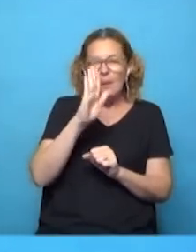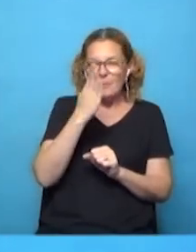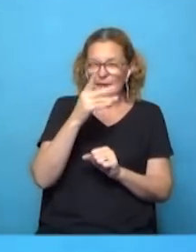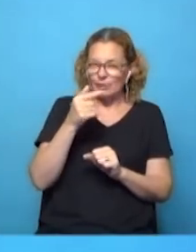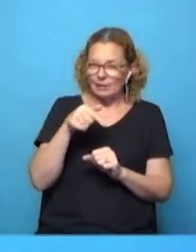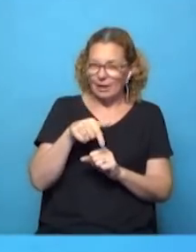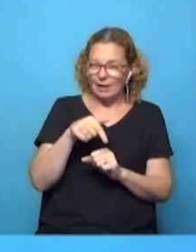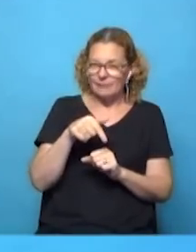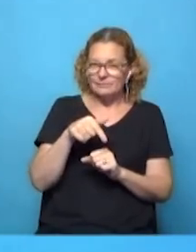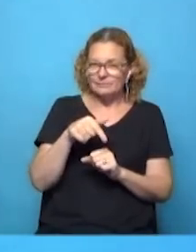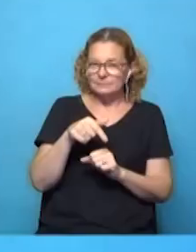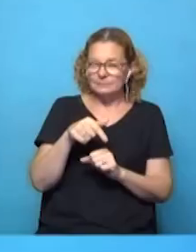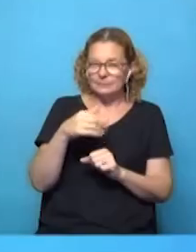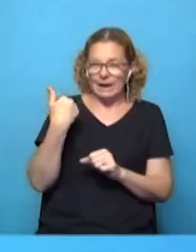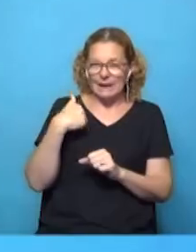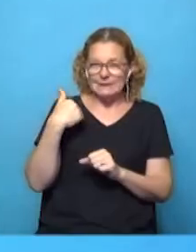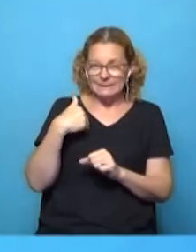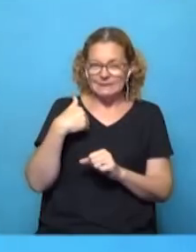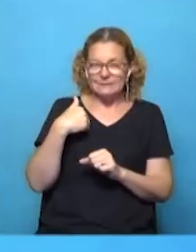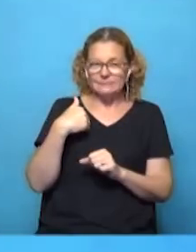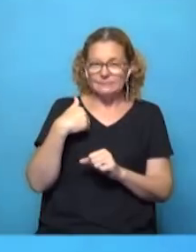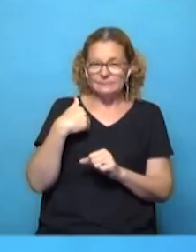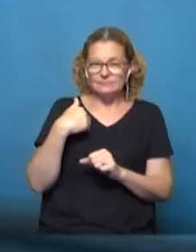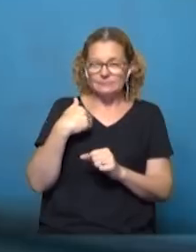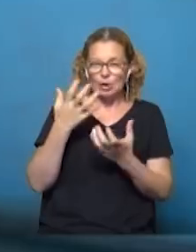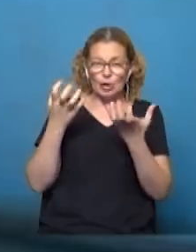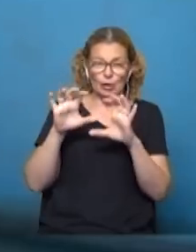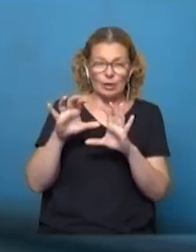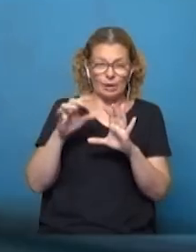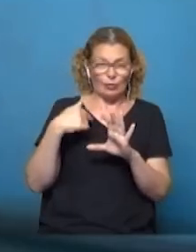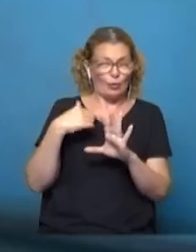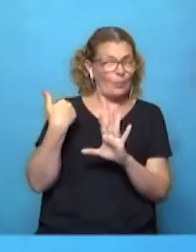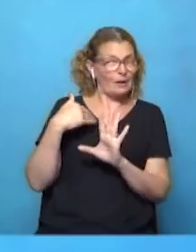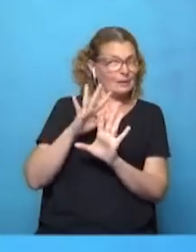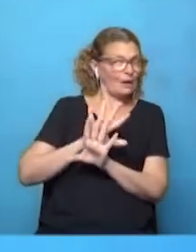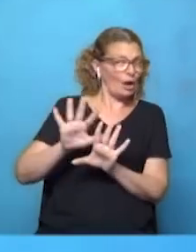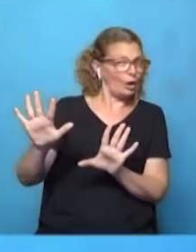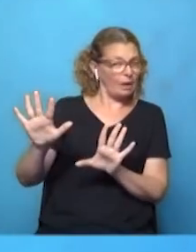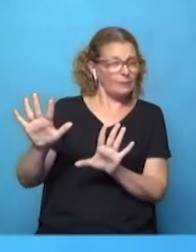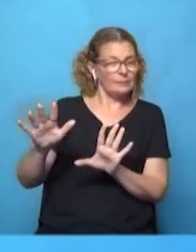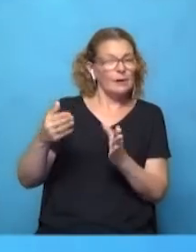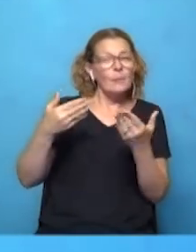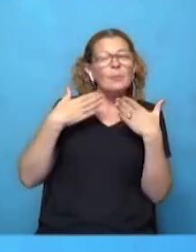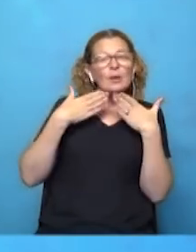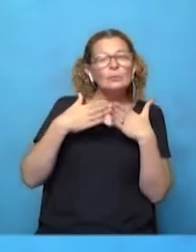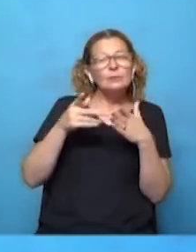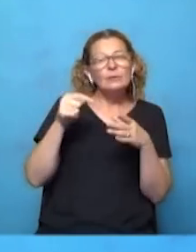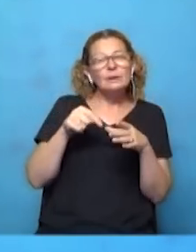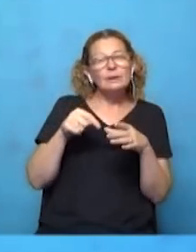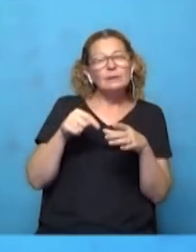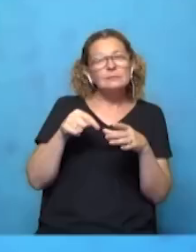que está pasando en estos momentos en Argentina yo no quiero ser como Argentina no pero la pregunta venía este a que